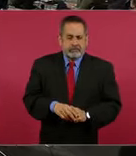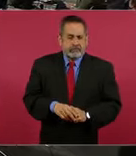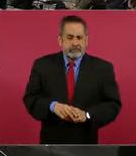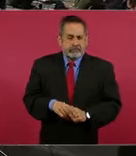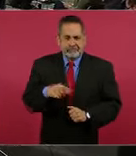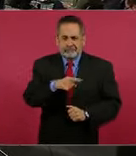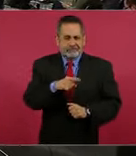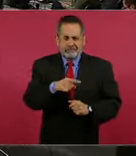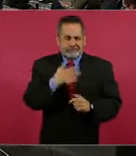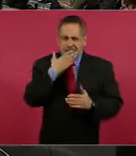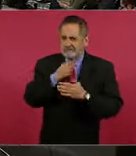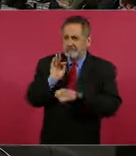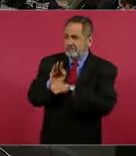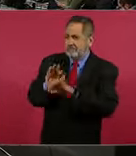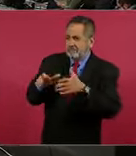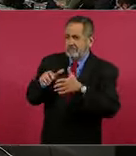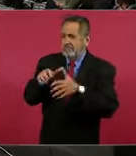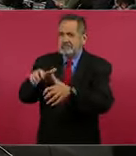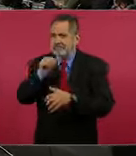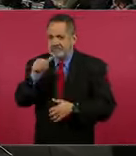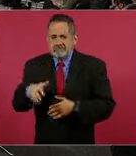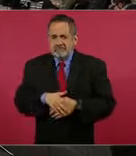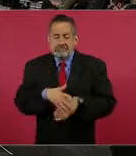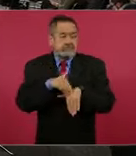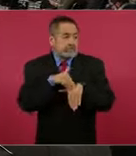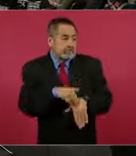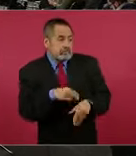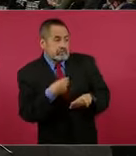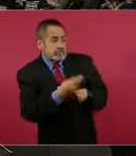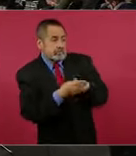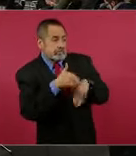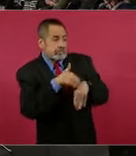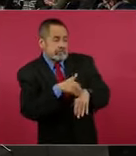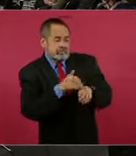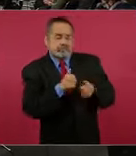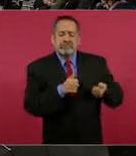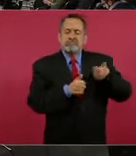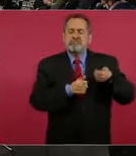antipopulares y entreguistas.